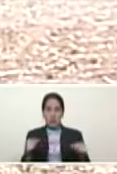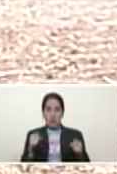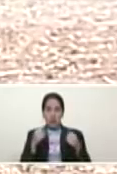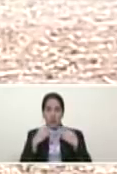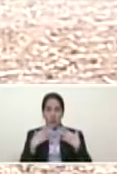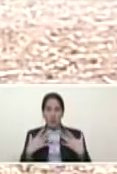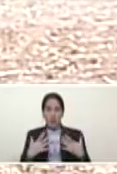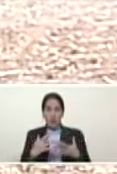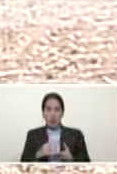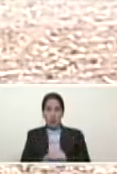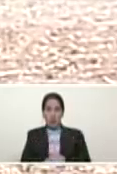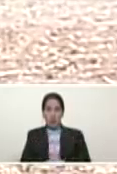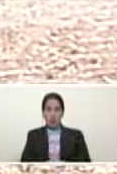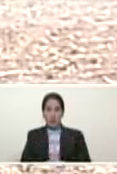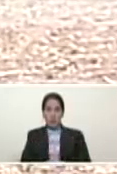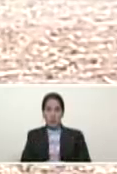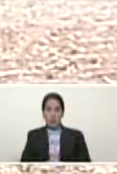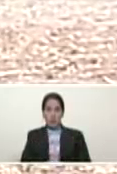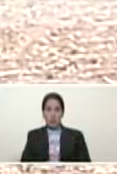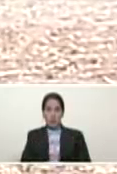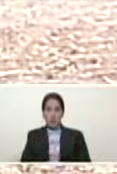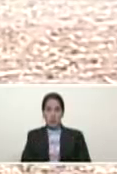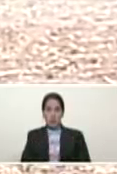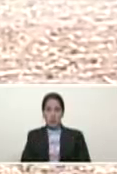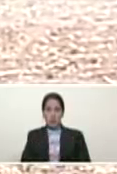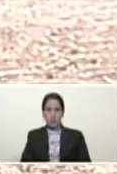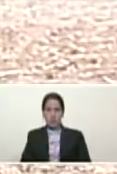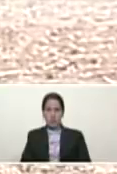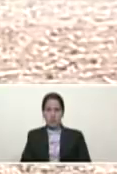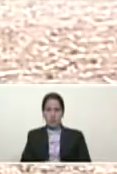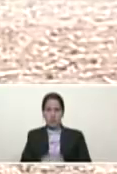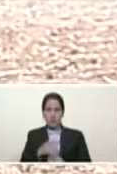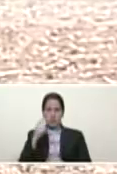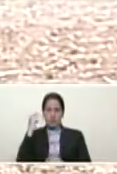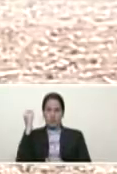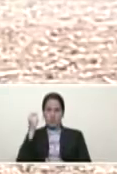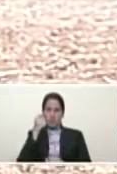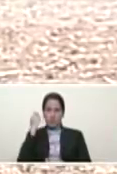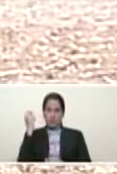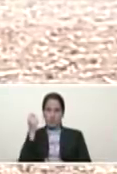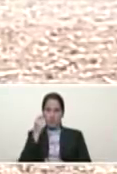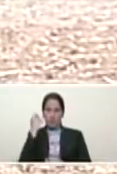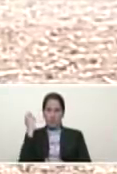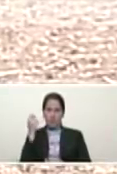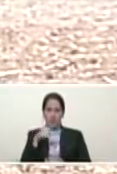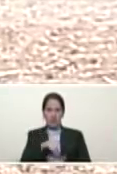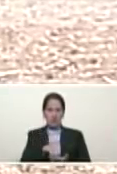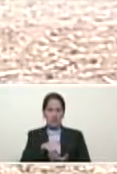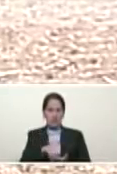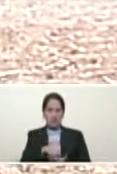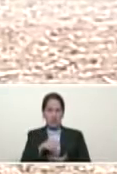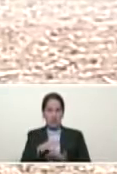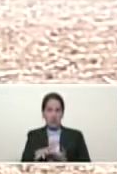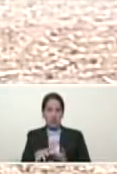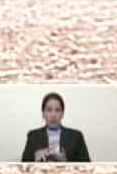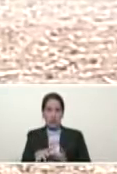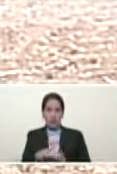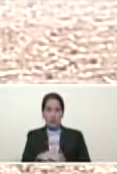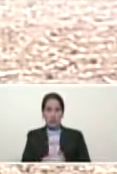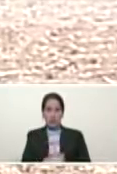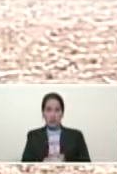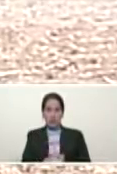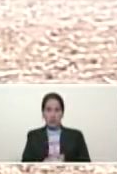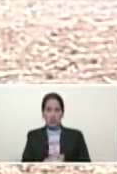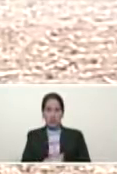hermoso, maravilloso, verdaderamente, de estos llanos centrales del estado de Aragua. Vamos al lanzamiento